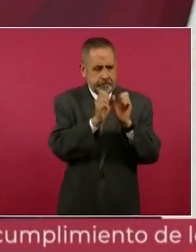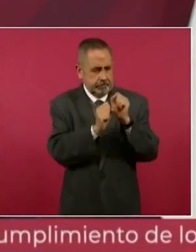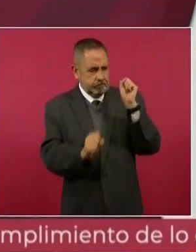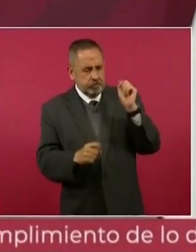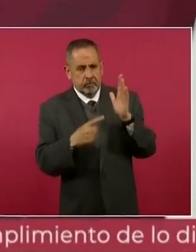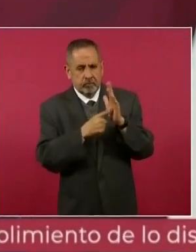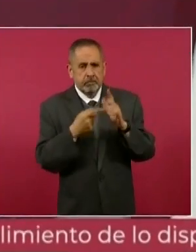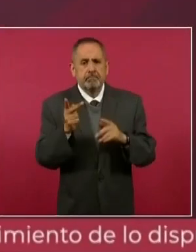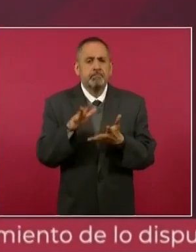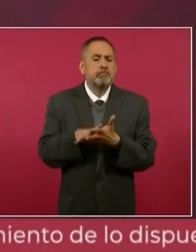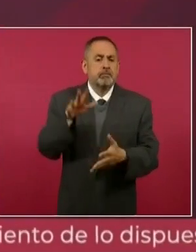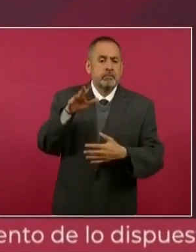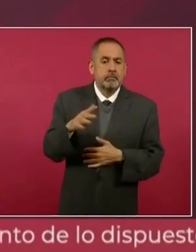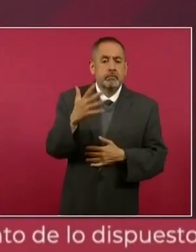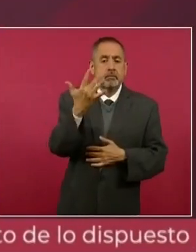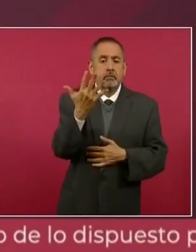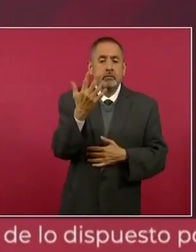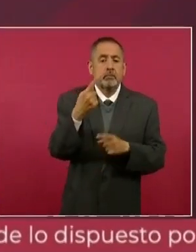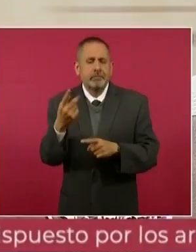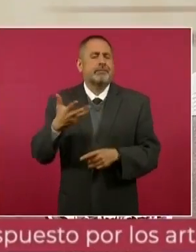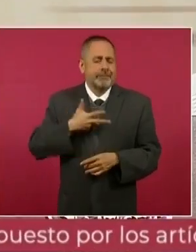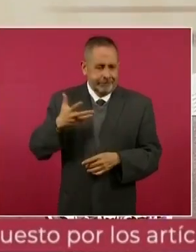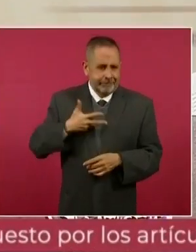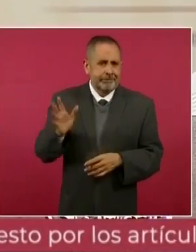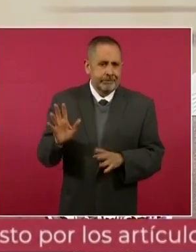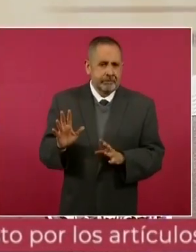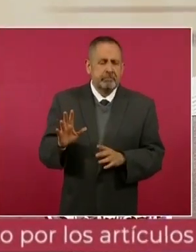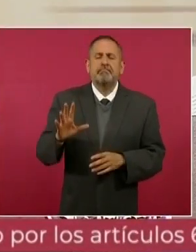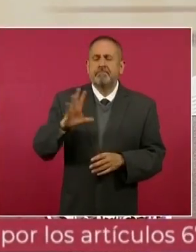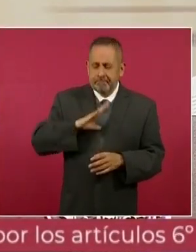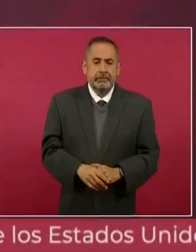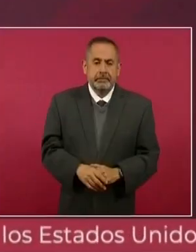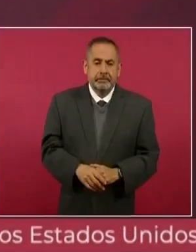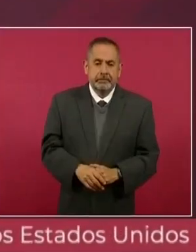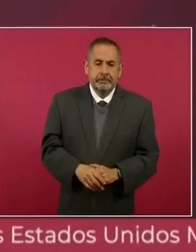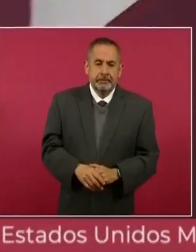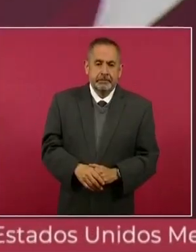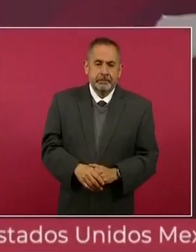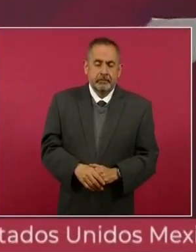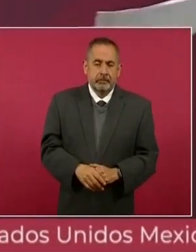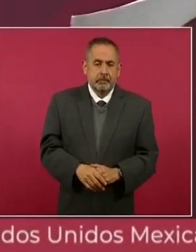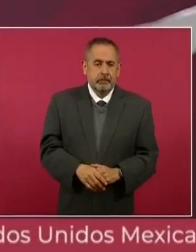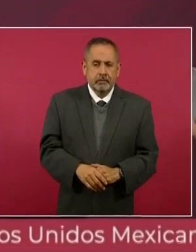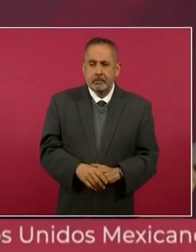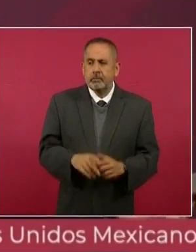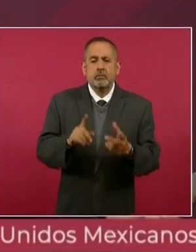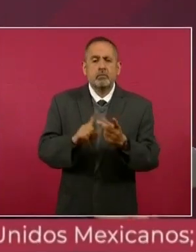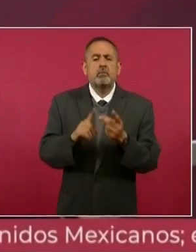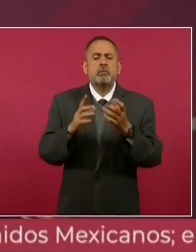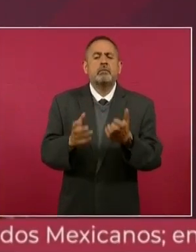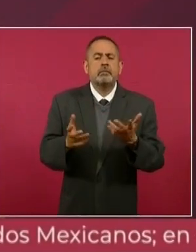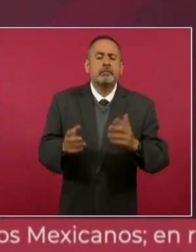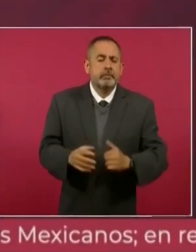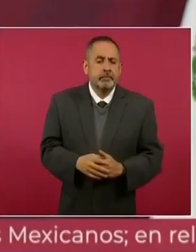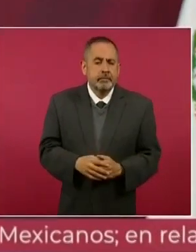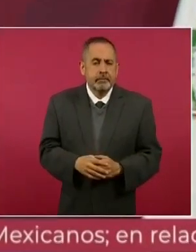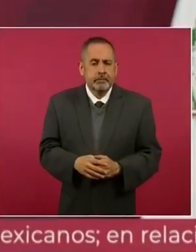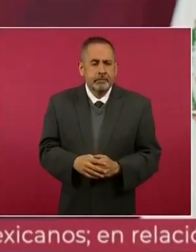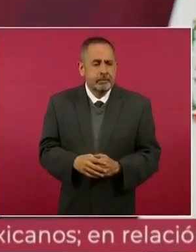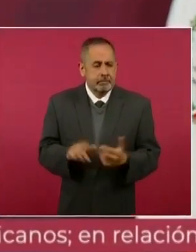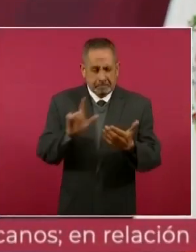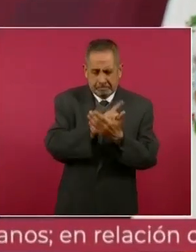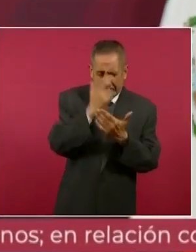pero sí hay mayoría simple la mitad más uno entonces dónde está la